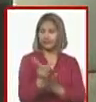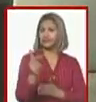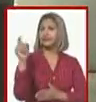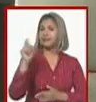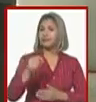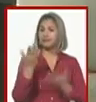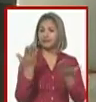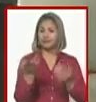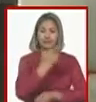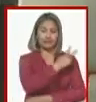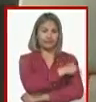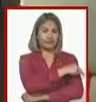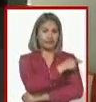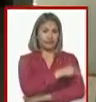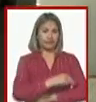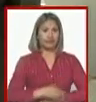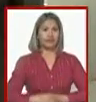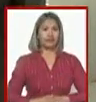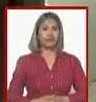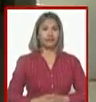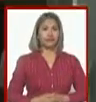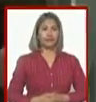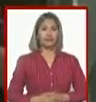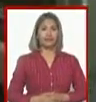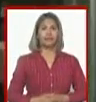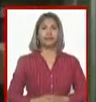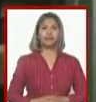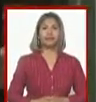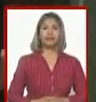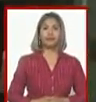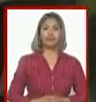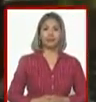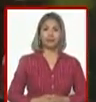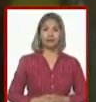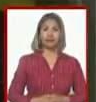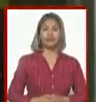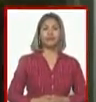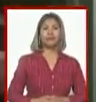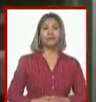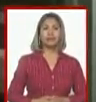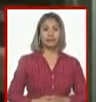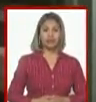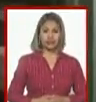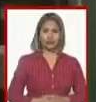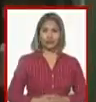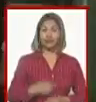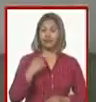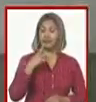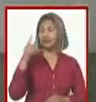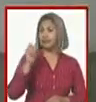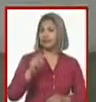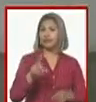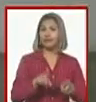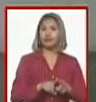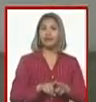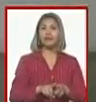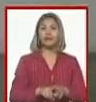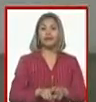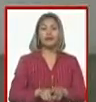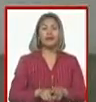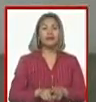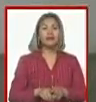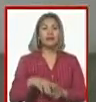necesita igual aquí lo que ellos están pidiendo es obligatorio es necesario quiero que ponerme